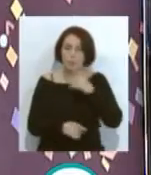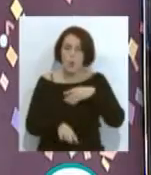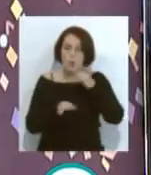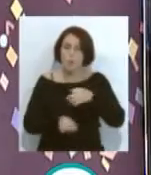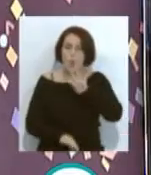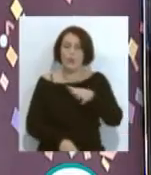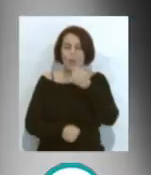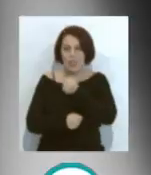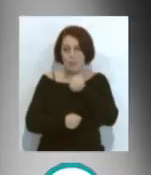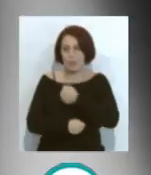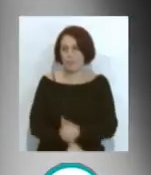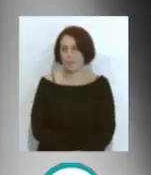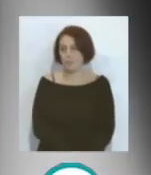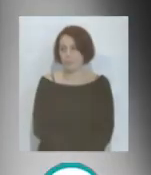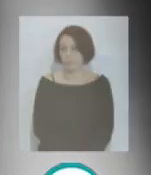diciembre.